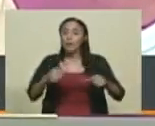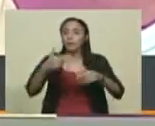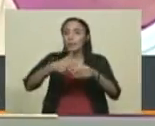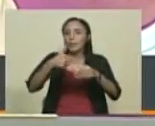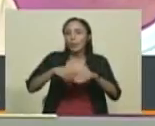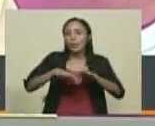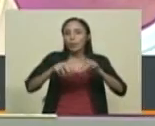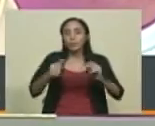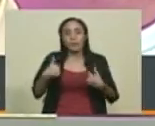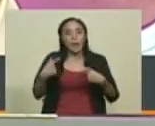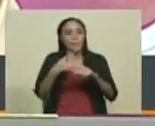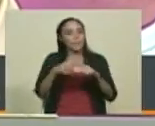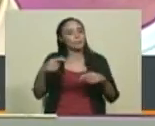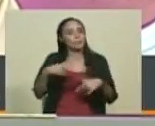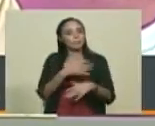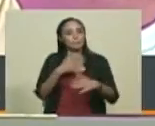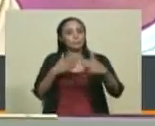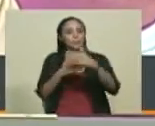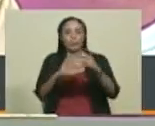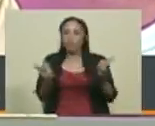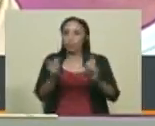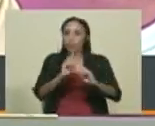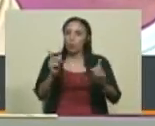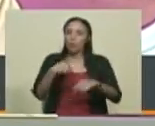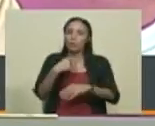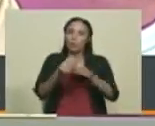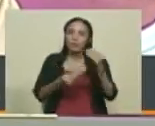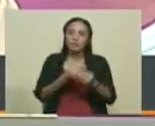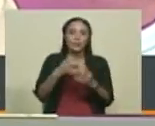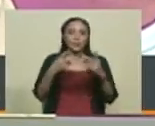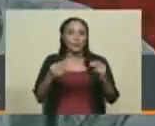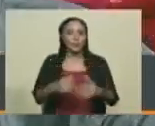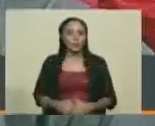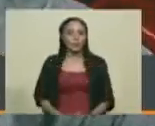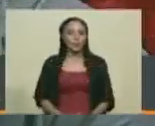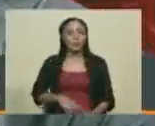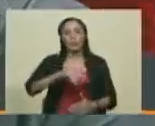hemos permitido. Y no lo vamos a permitir jamás.